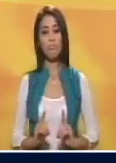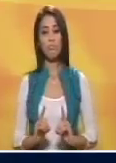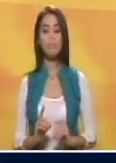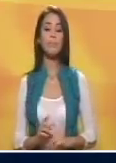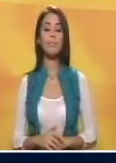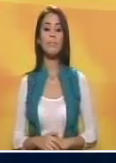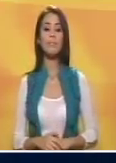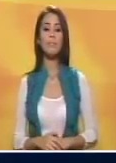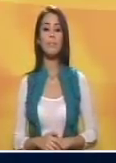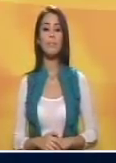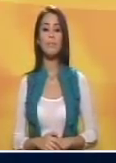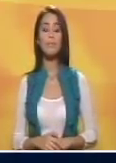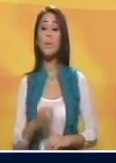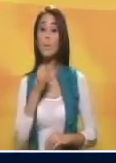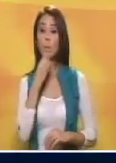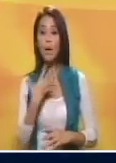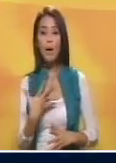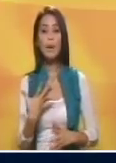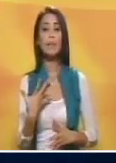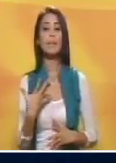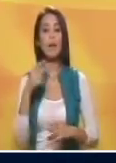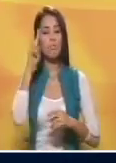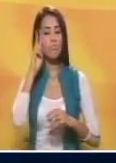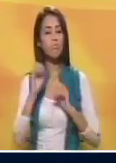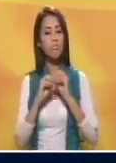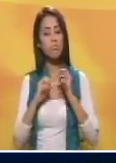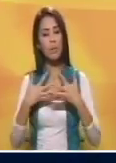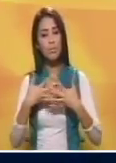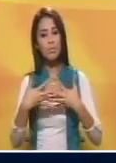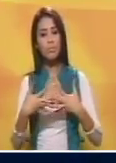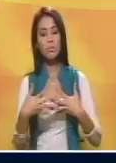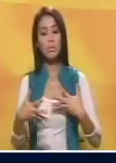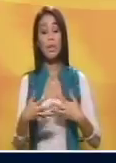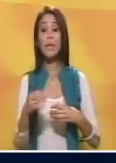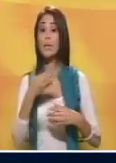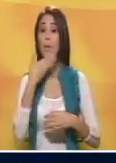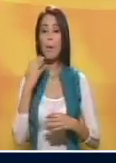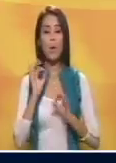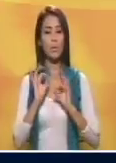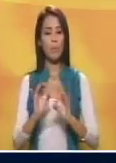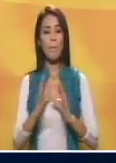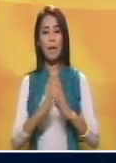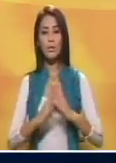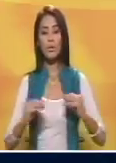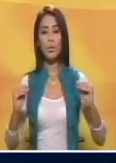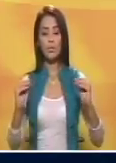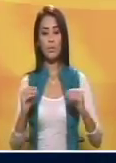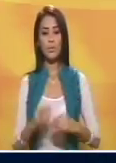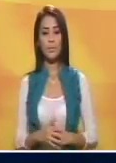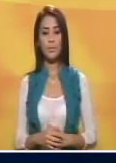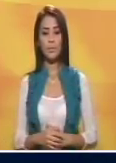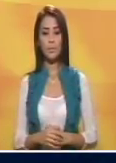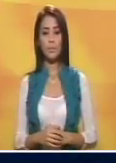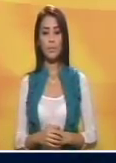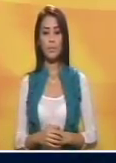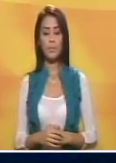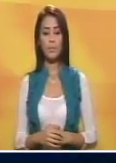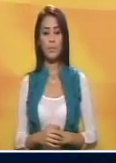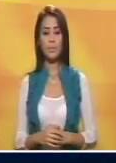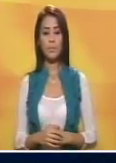como digo, eficiente, posible y lo mejor para la consolidación